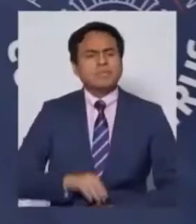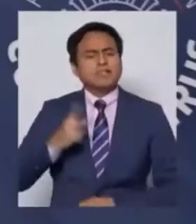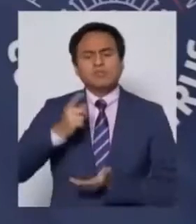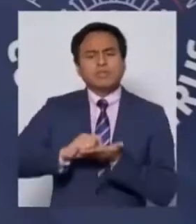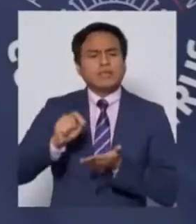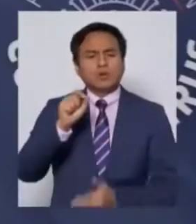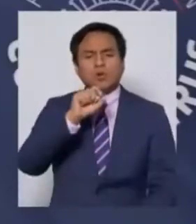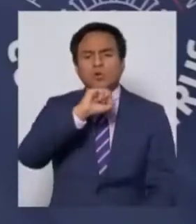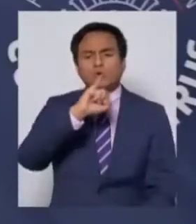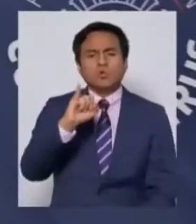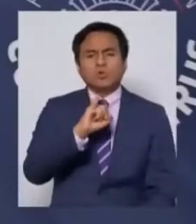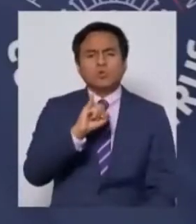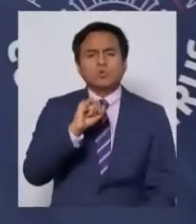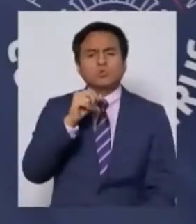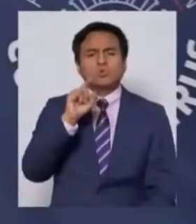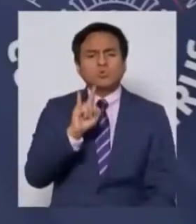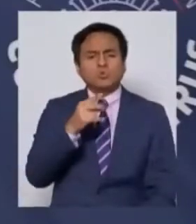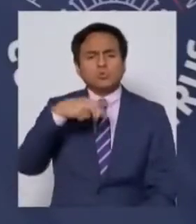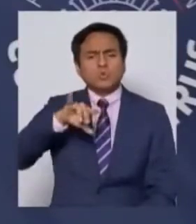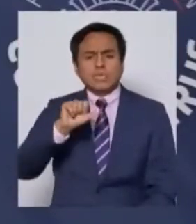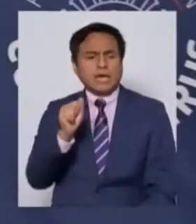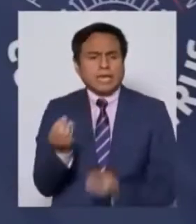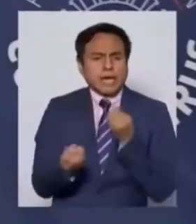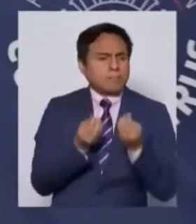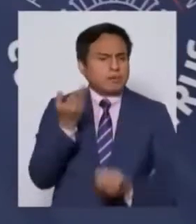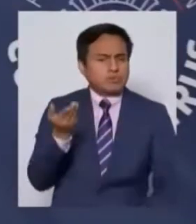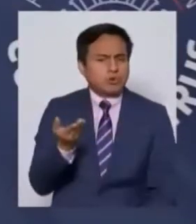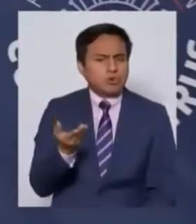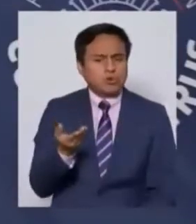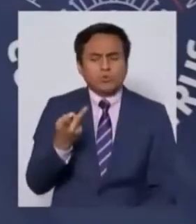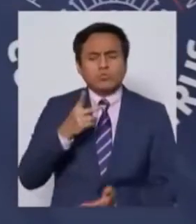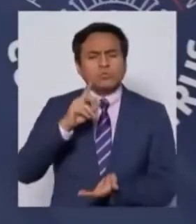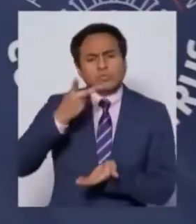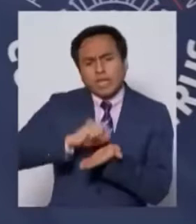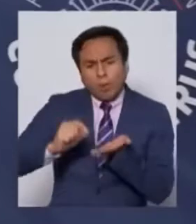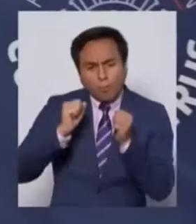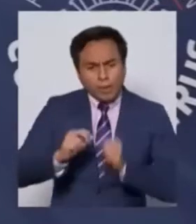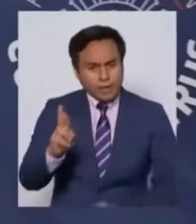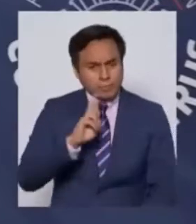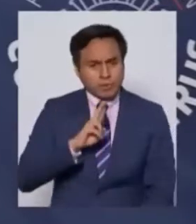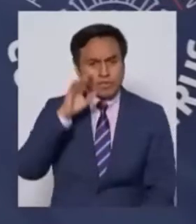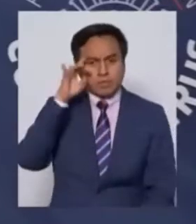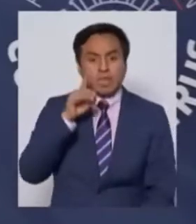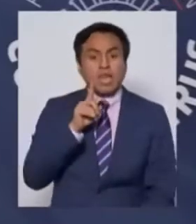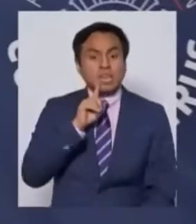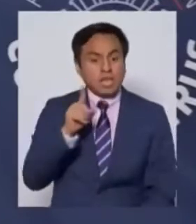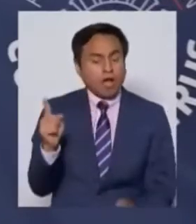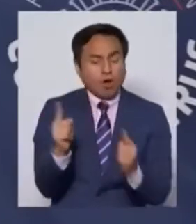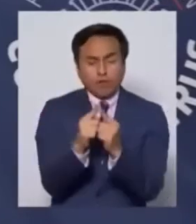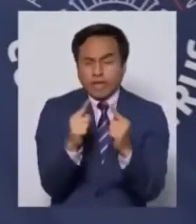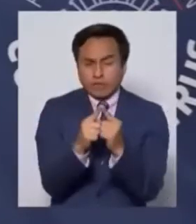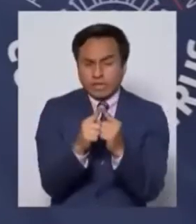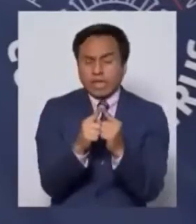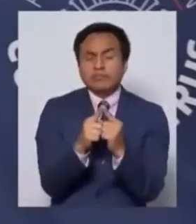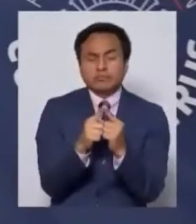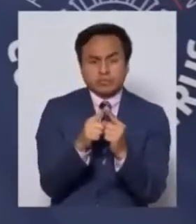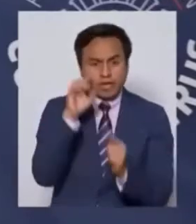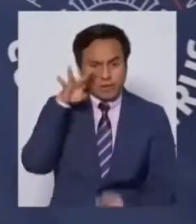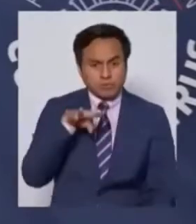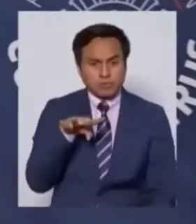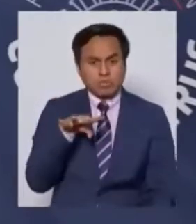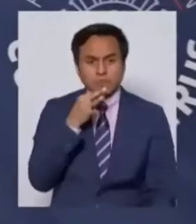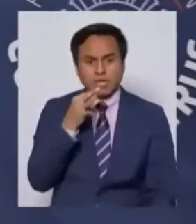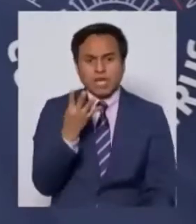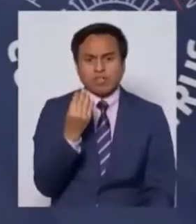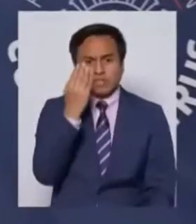Y el subsecretario Zúñiga, ¿qué pasó, subsecretaria? O si el subsecretario nos puede responder, sabíamos que había tenido un contacto estrecho y no